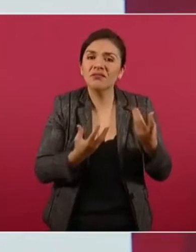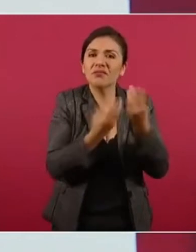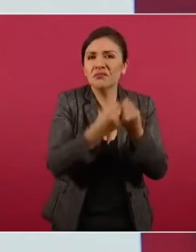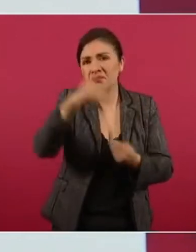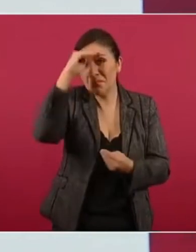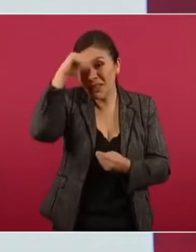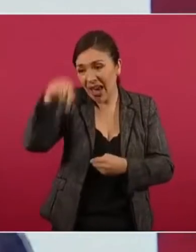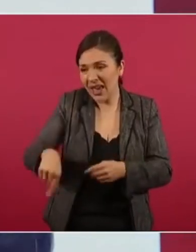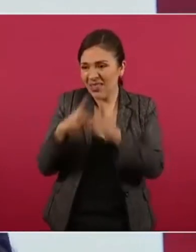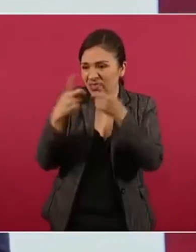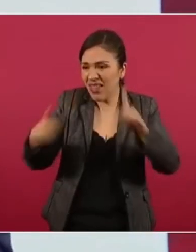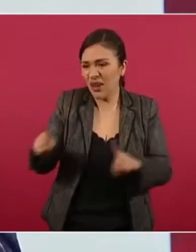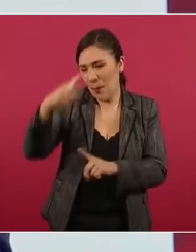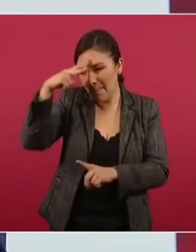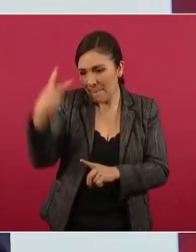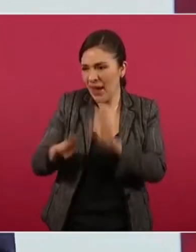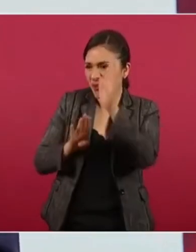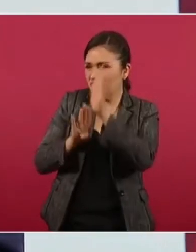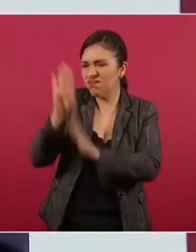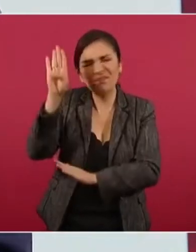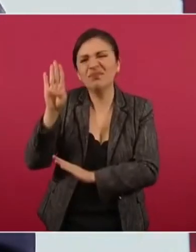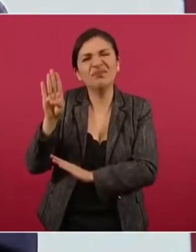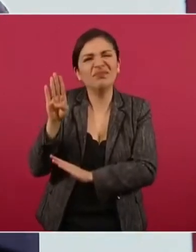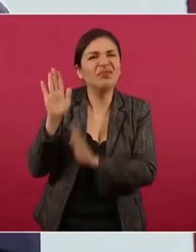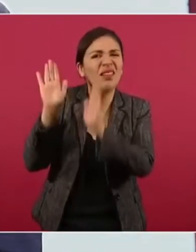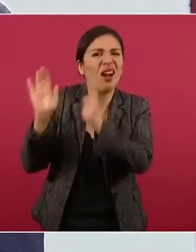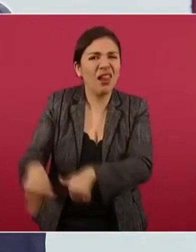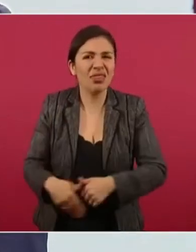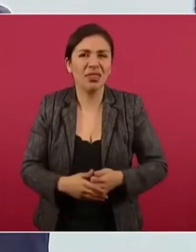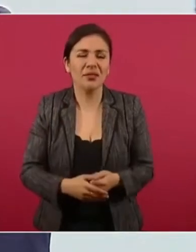en el desarrollo independiente de México.